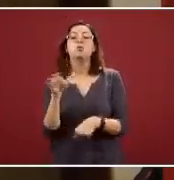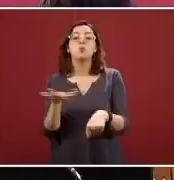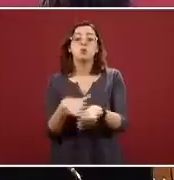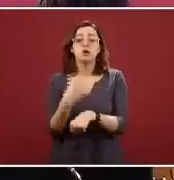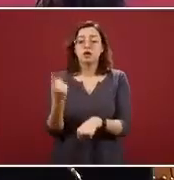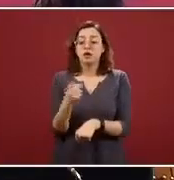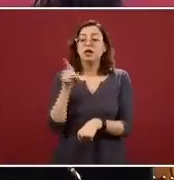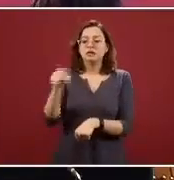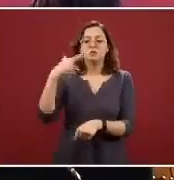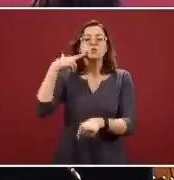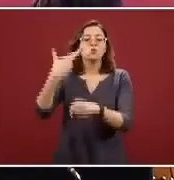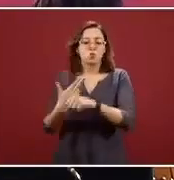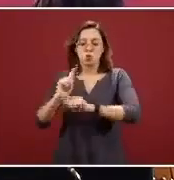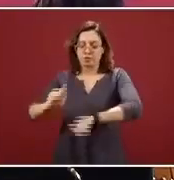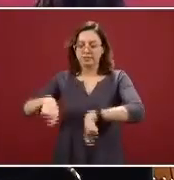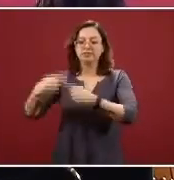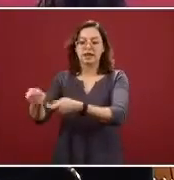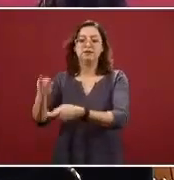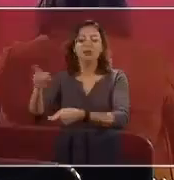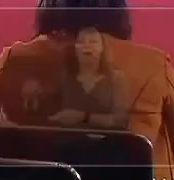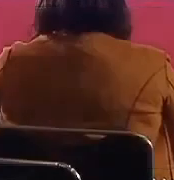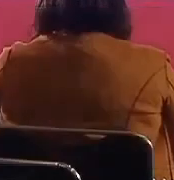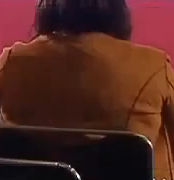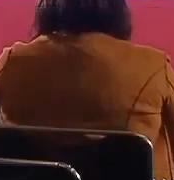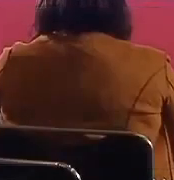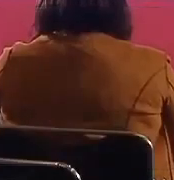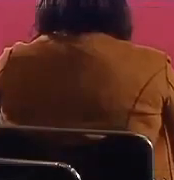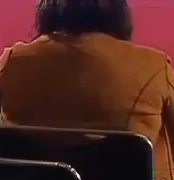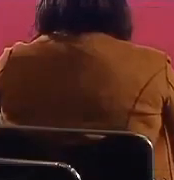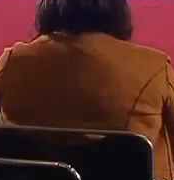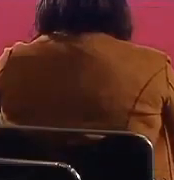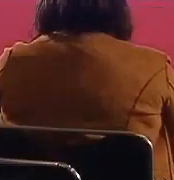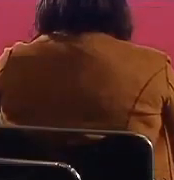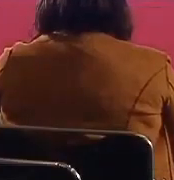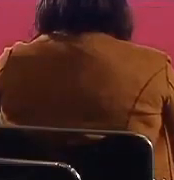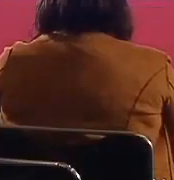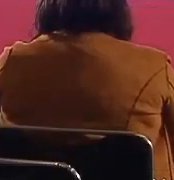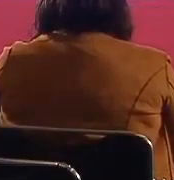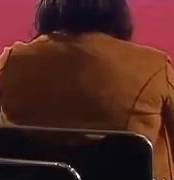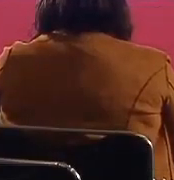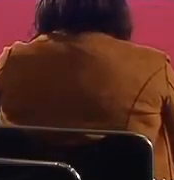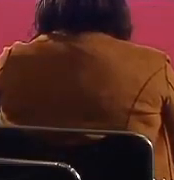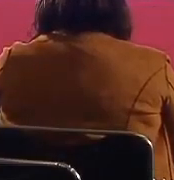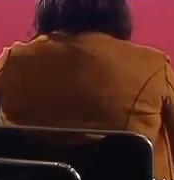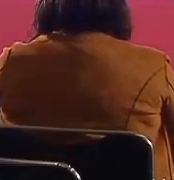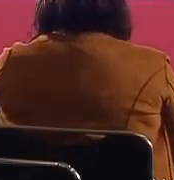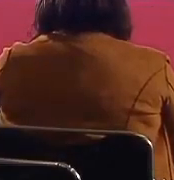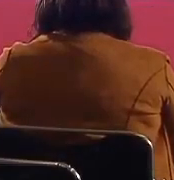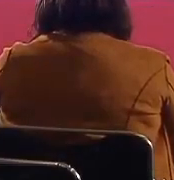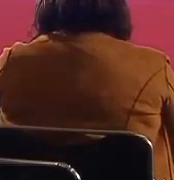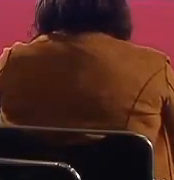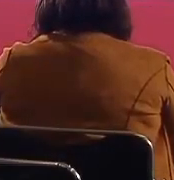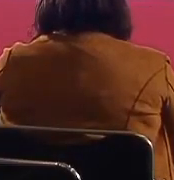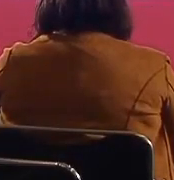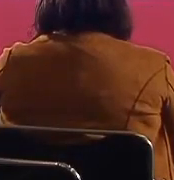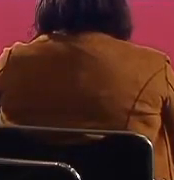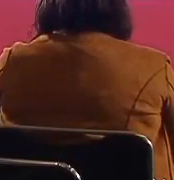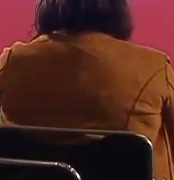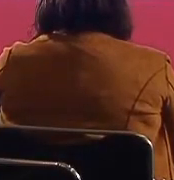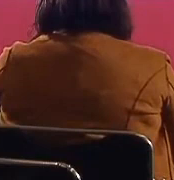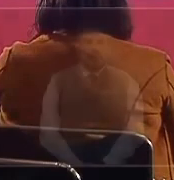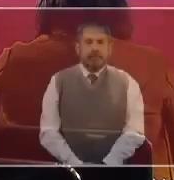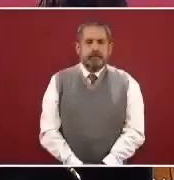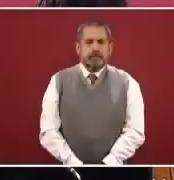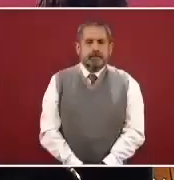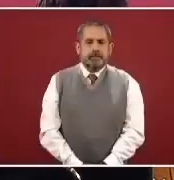será el encargado de coordinar esta compra y se utilizarán fondos del Instituto de Salud de Bienestar para la adquisición de todo el